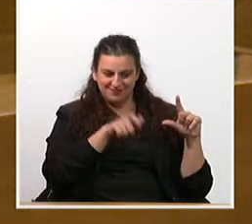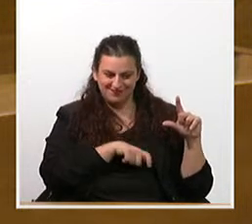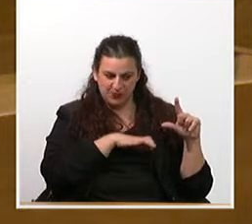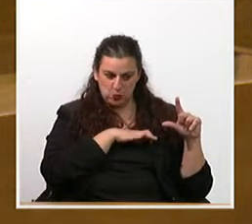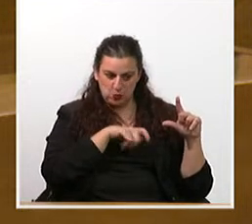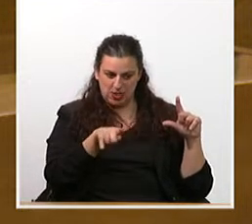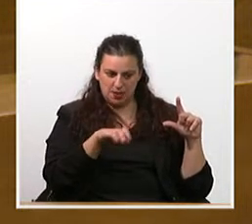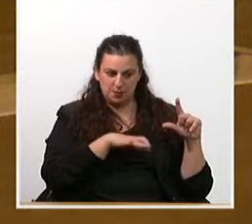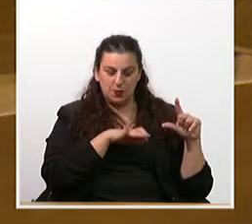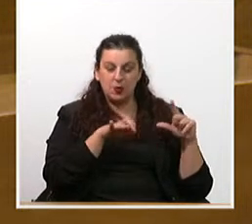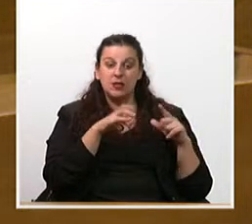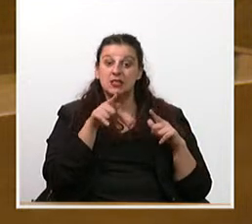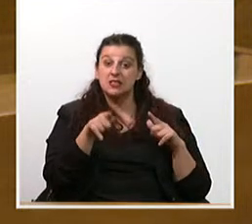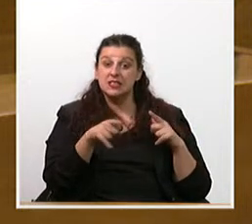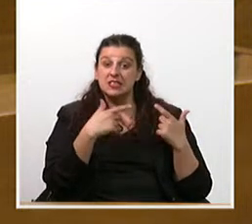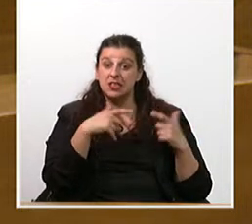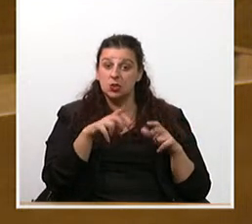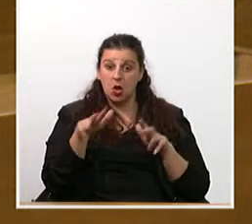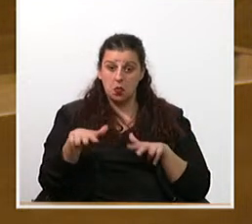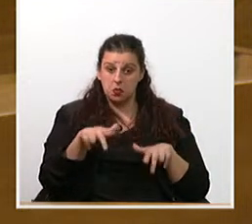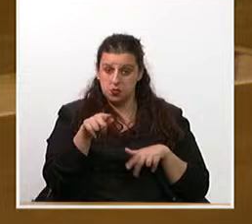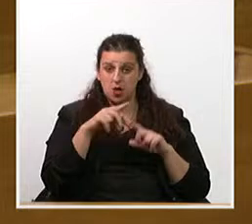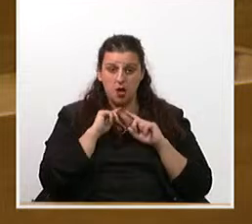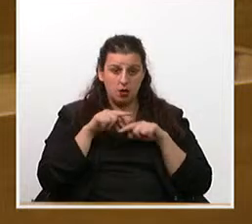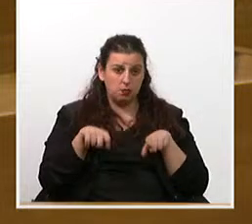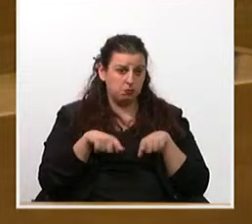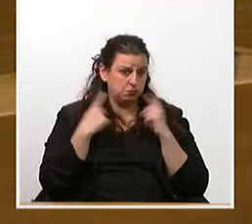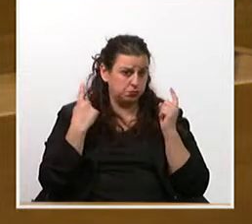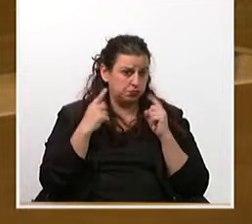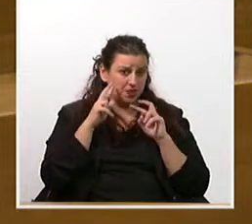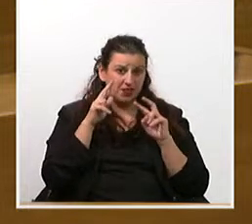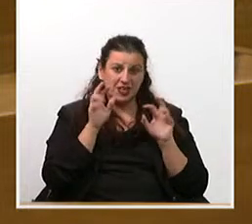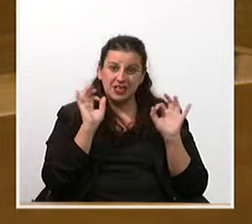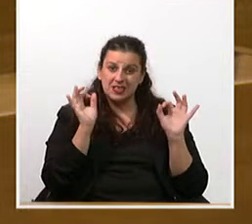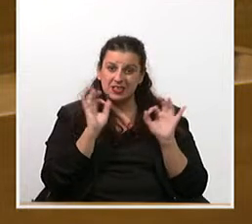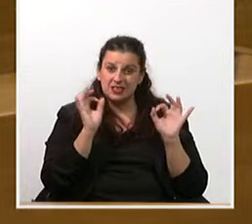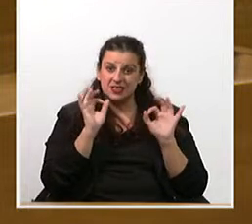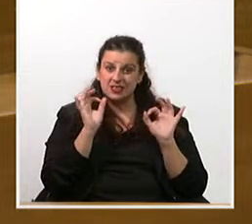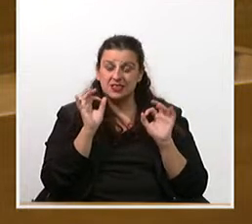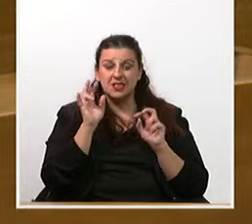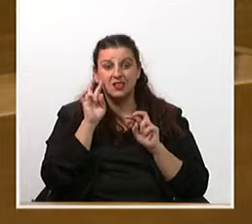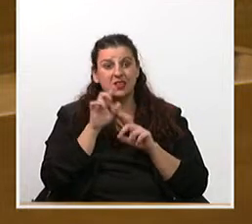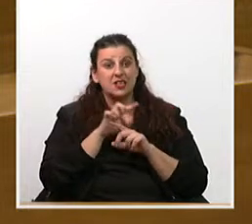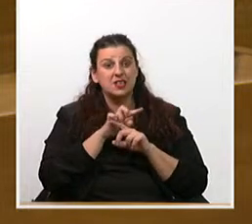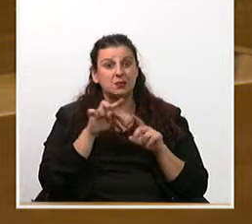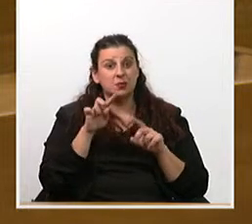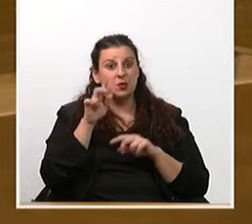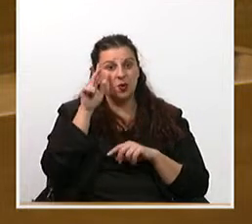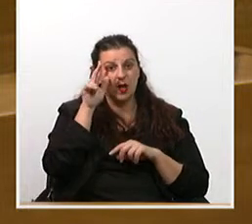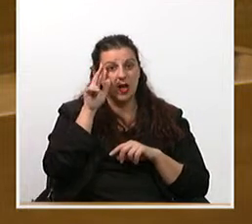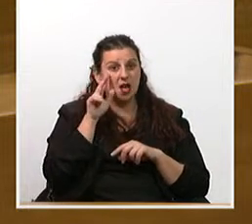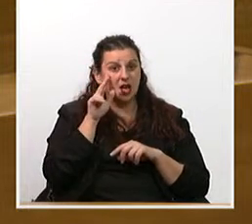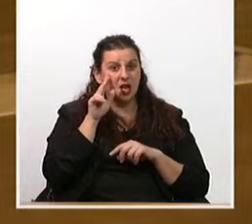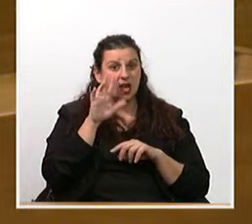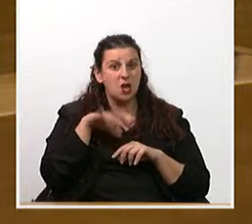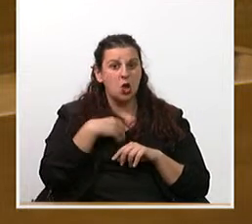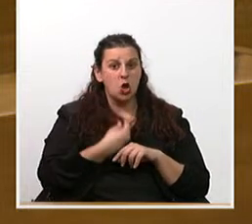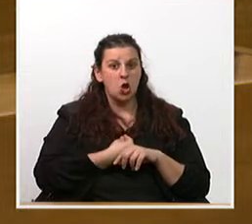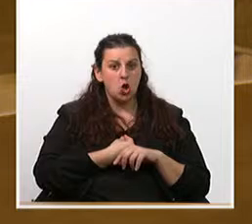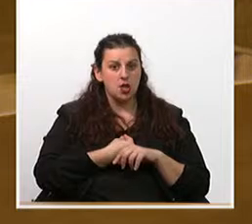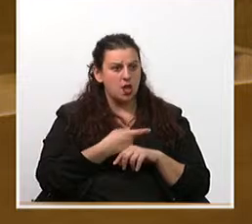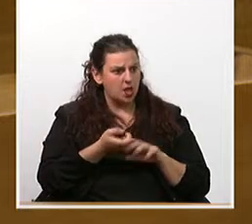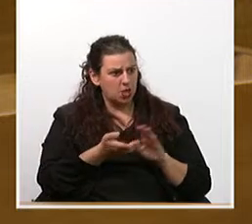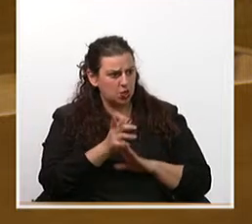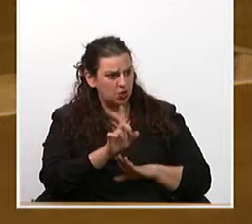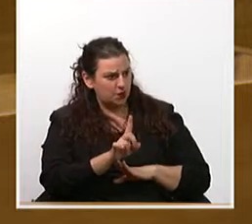audiovisual absolutamente igual no van ni allí ni van ni van tamp a la gala del